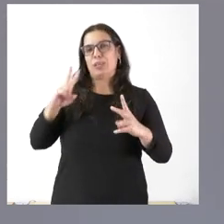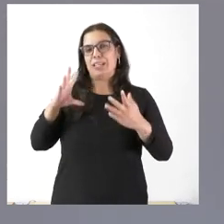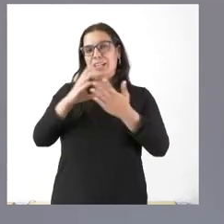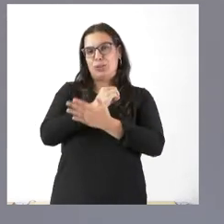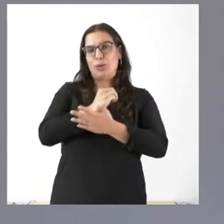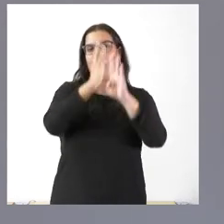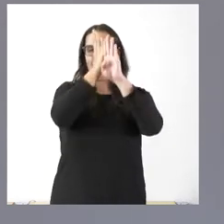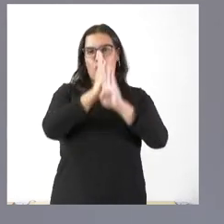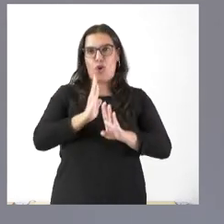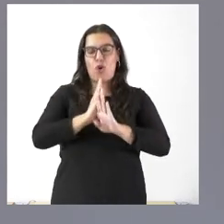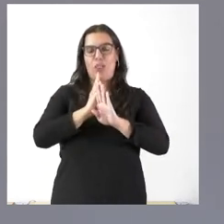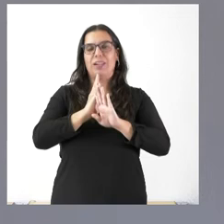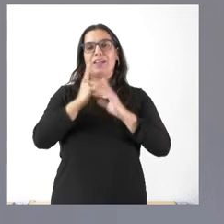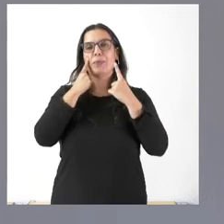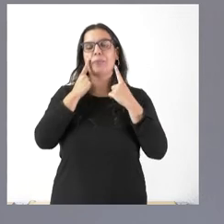orden que usted las ha formulado.